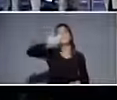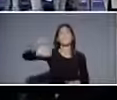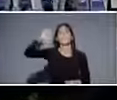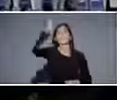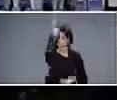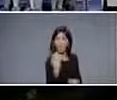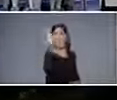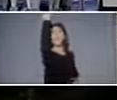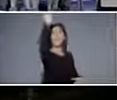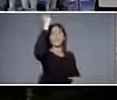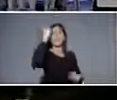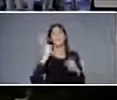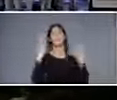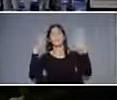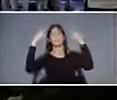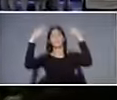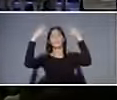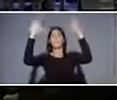ahí.